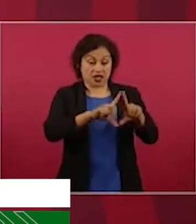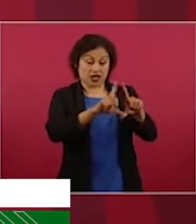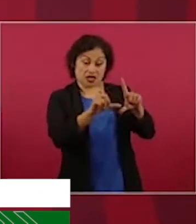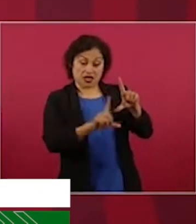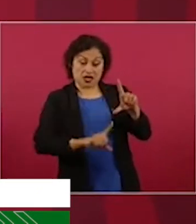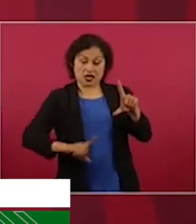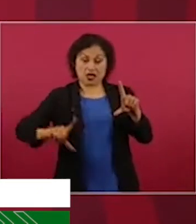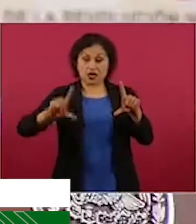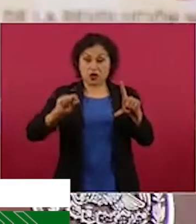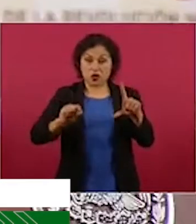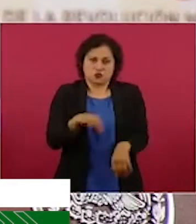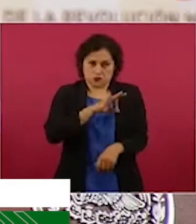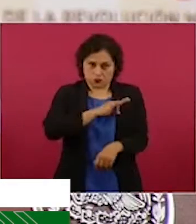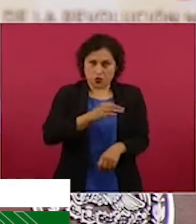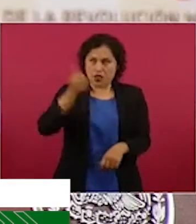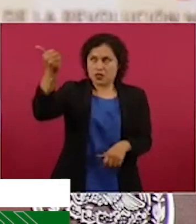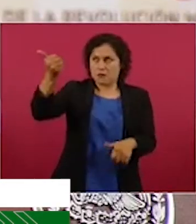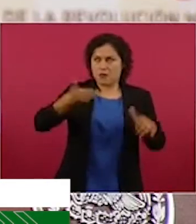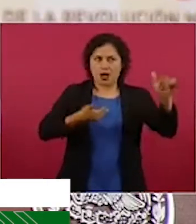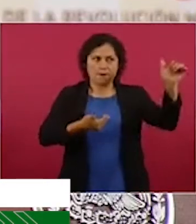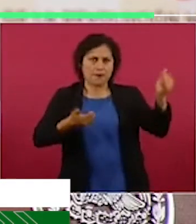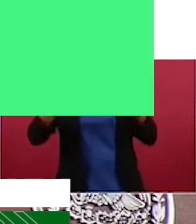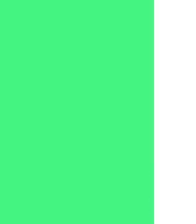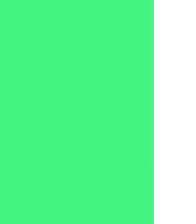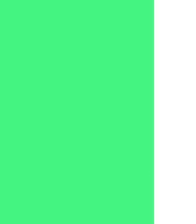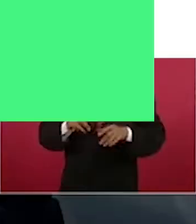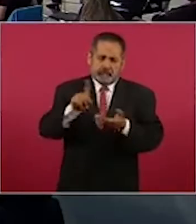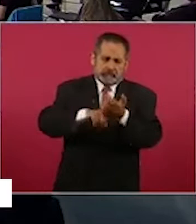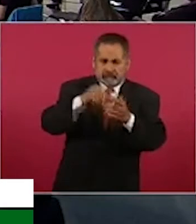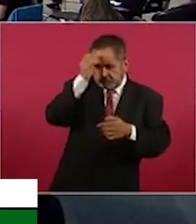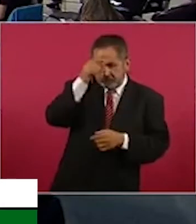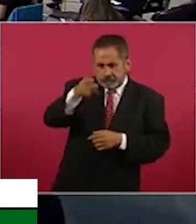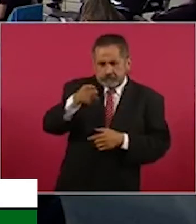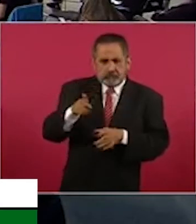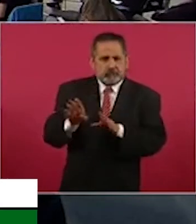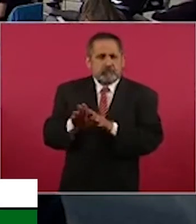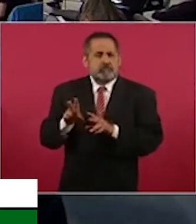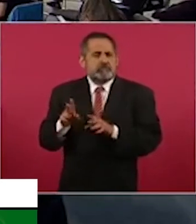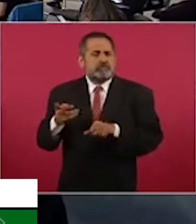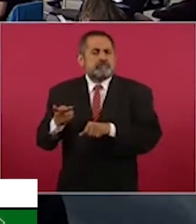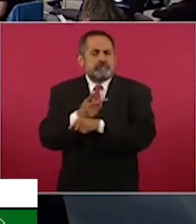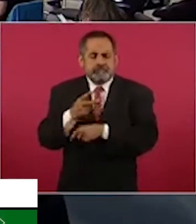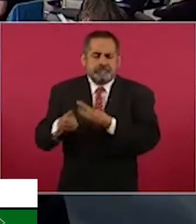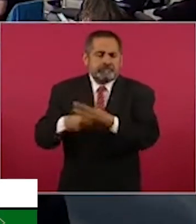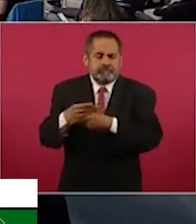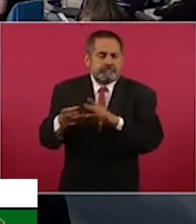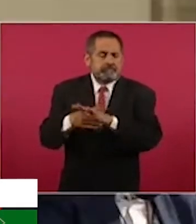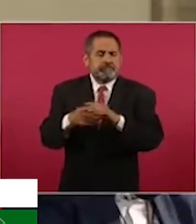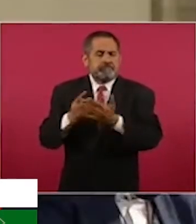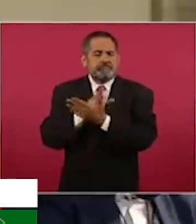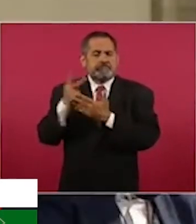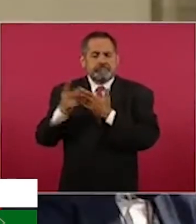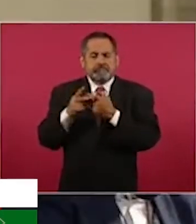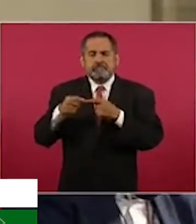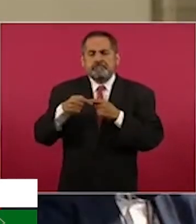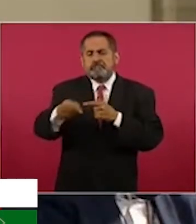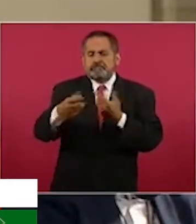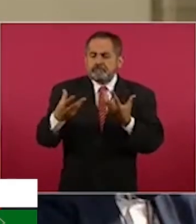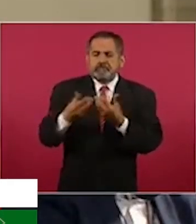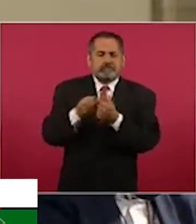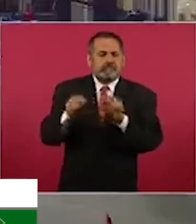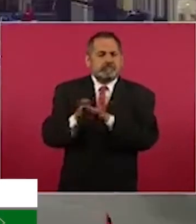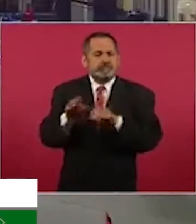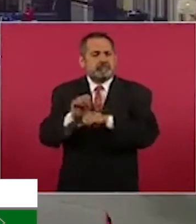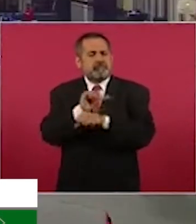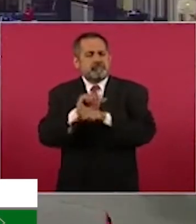inversión foránea, para la inversión extranjera. El mandatario mexicano sostuvo que no hay reportes de que la violencia